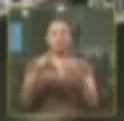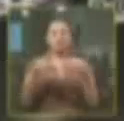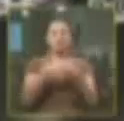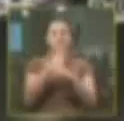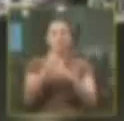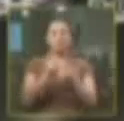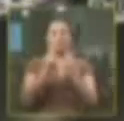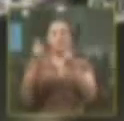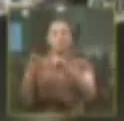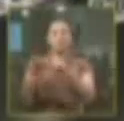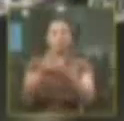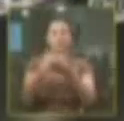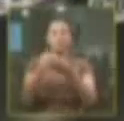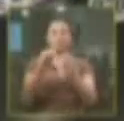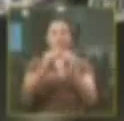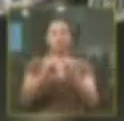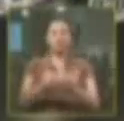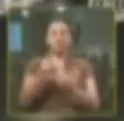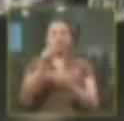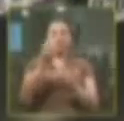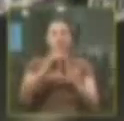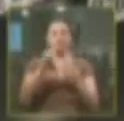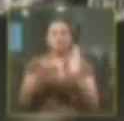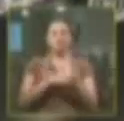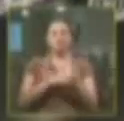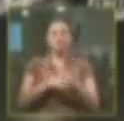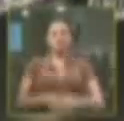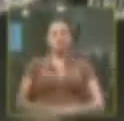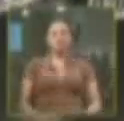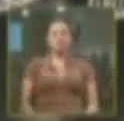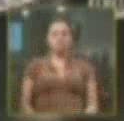formará parte del texto de la Constitución.